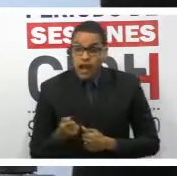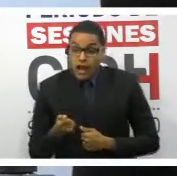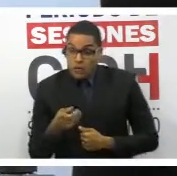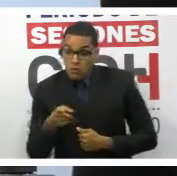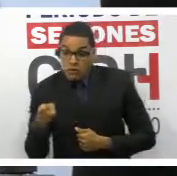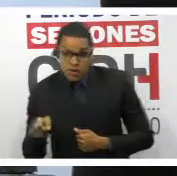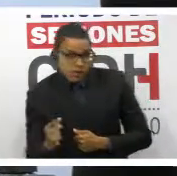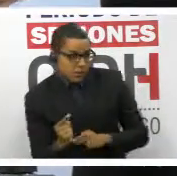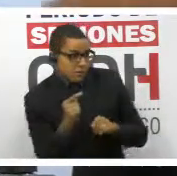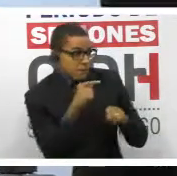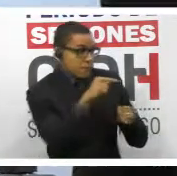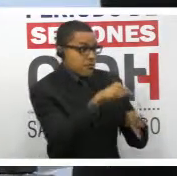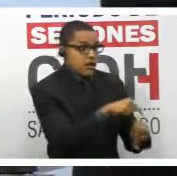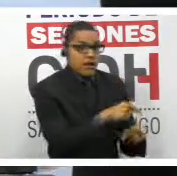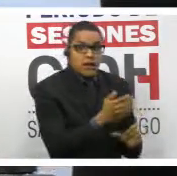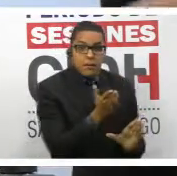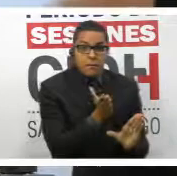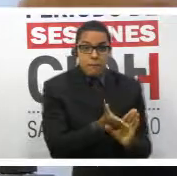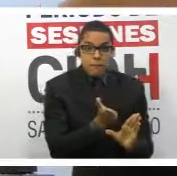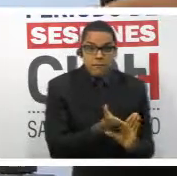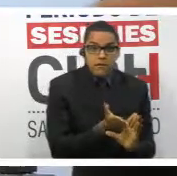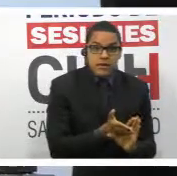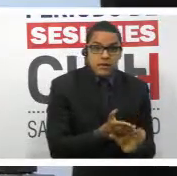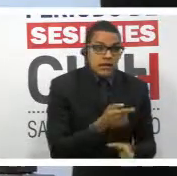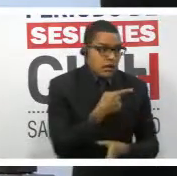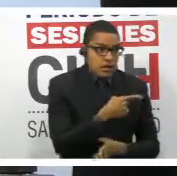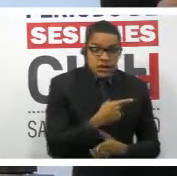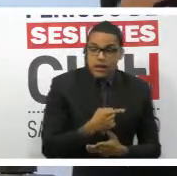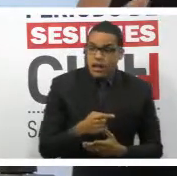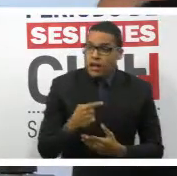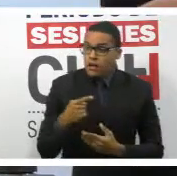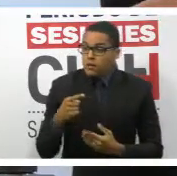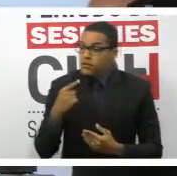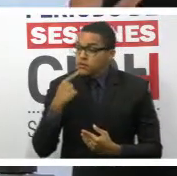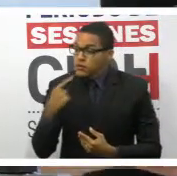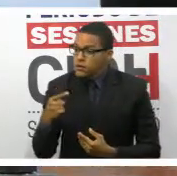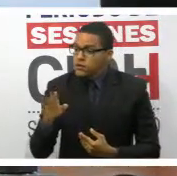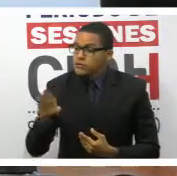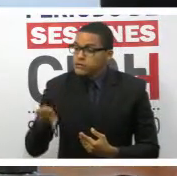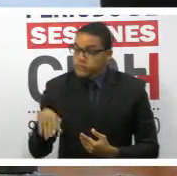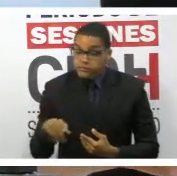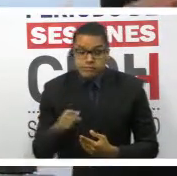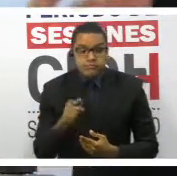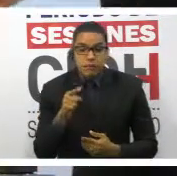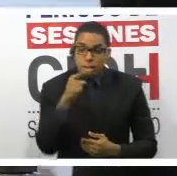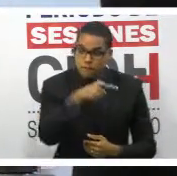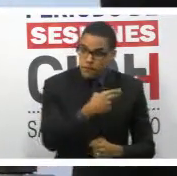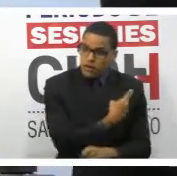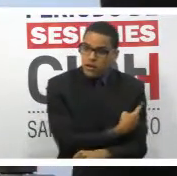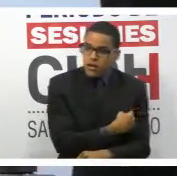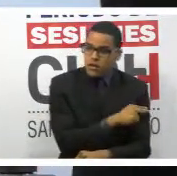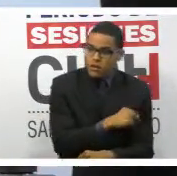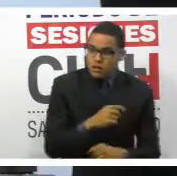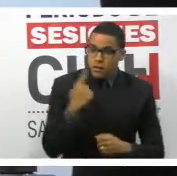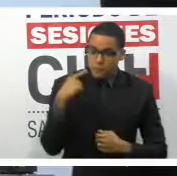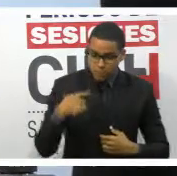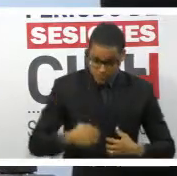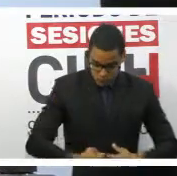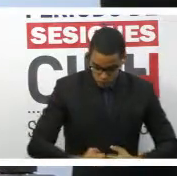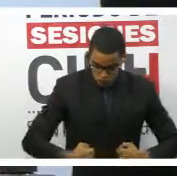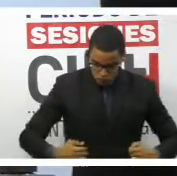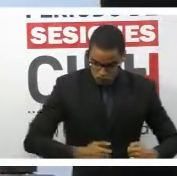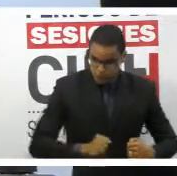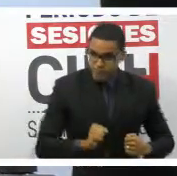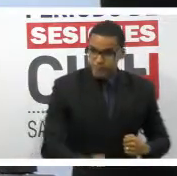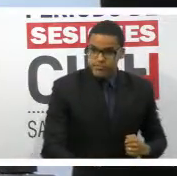refirió a la área ginecológica para que le practicaran un aborto y ella le imploró a la